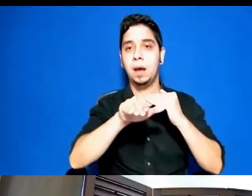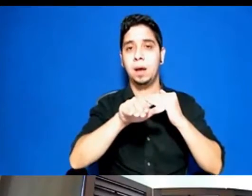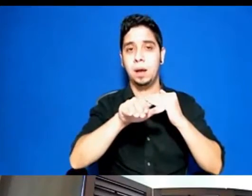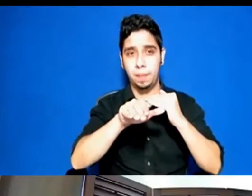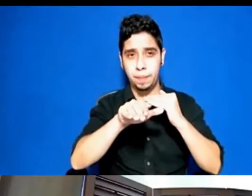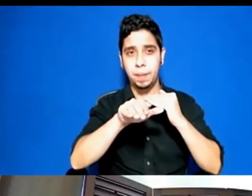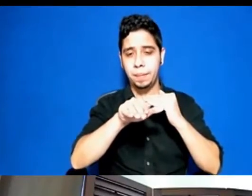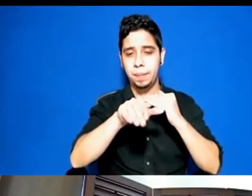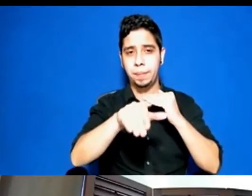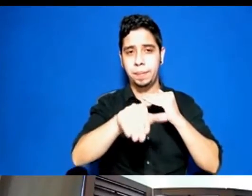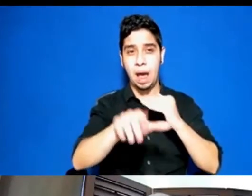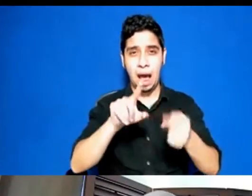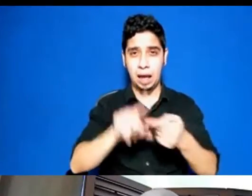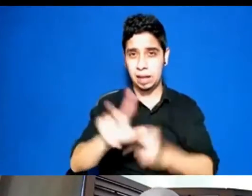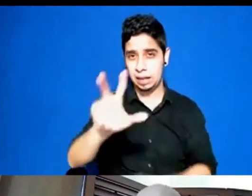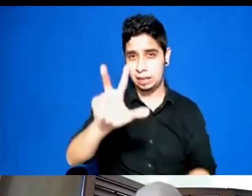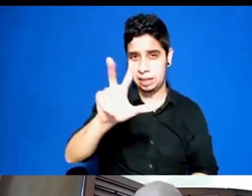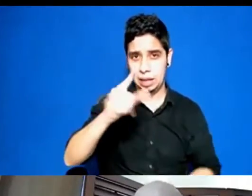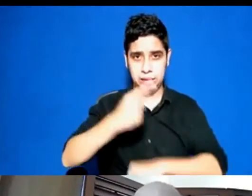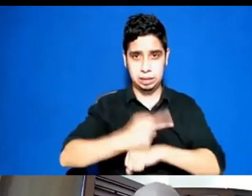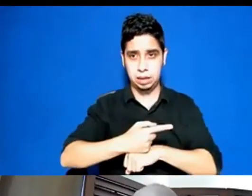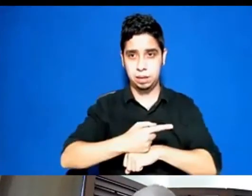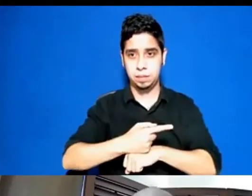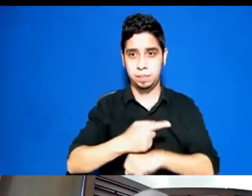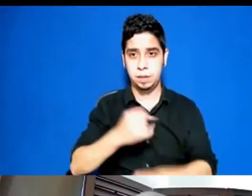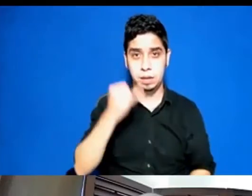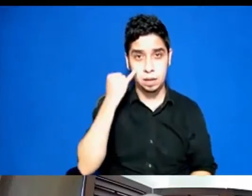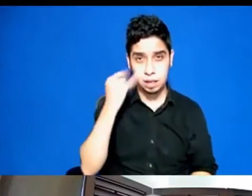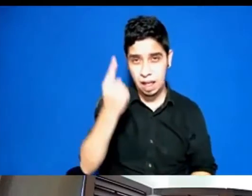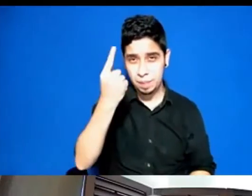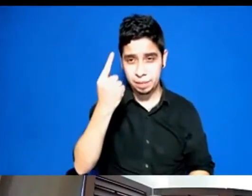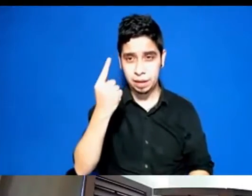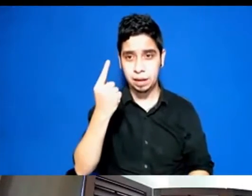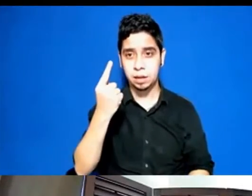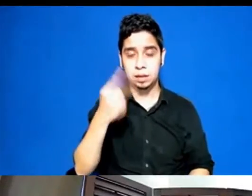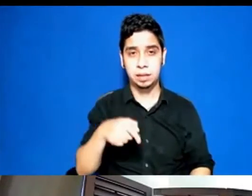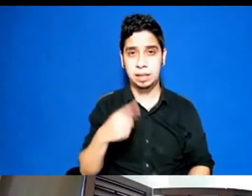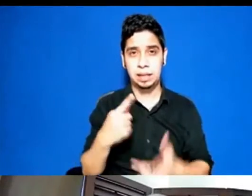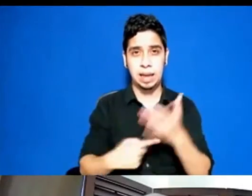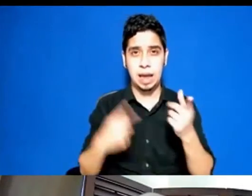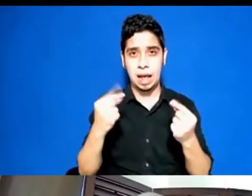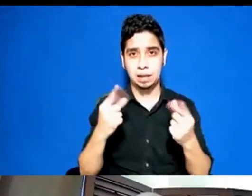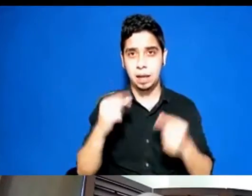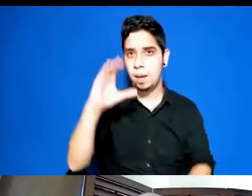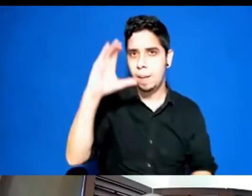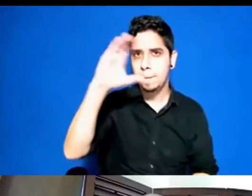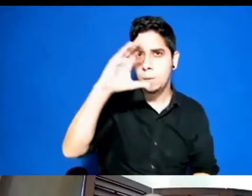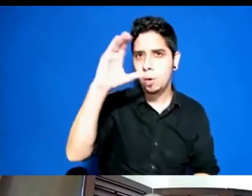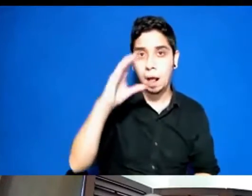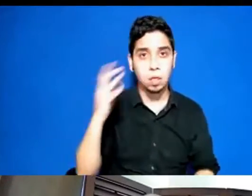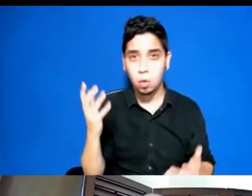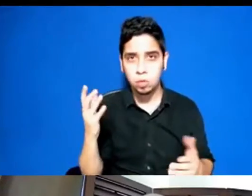toma hasta 3 días. Y sale una primero siempre, y esa una está buscando, ¿qué? La espuma blanca en la orilla del